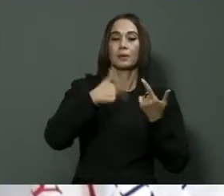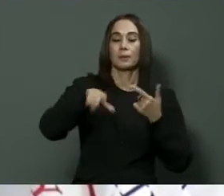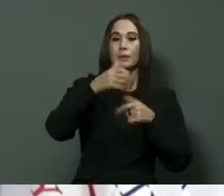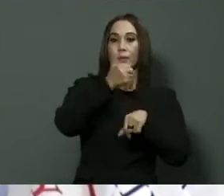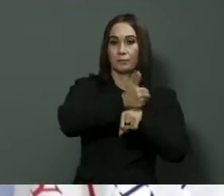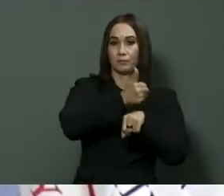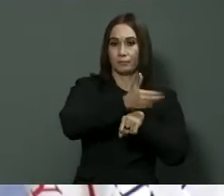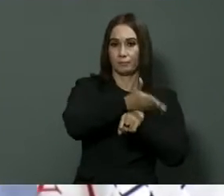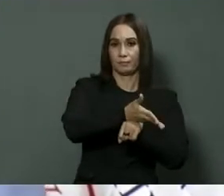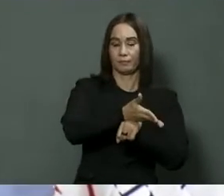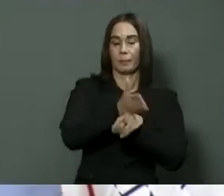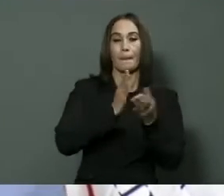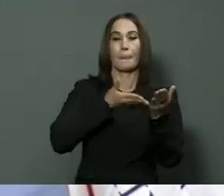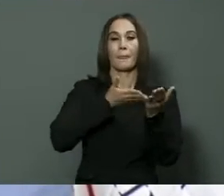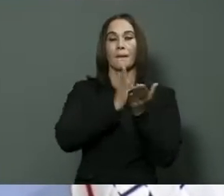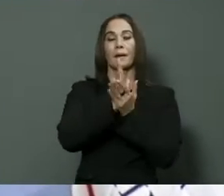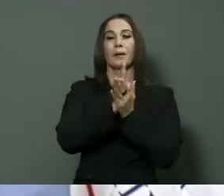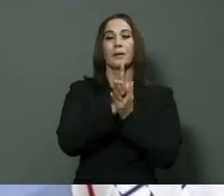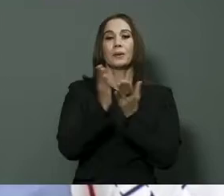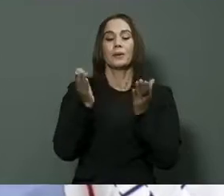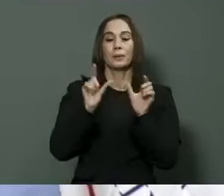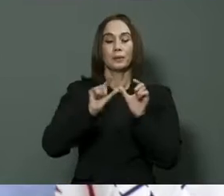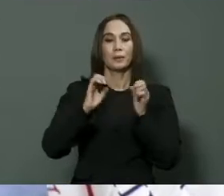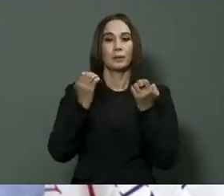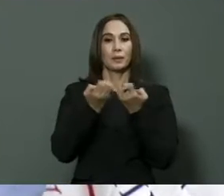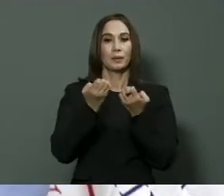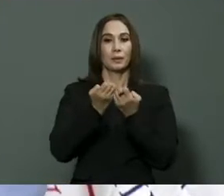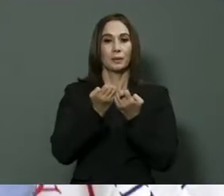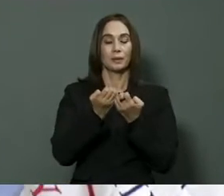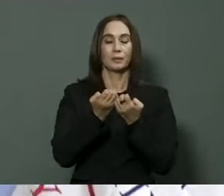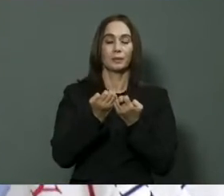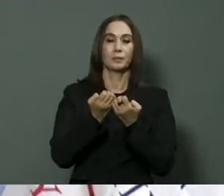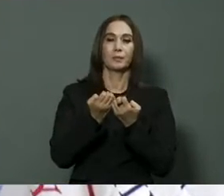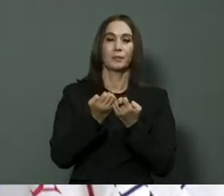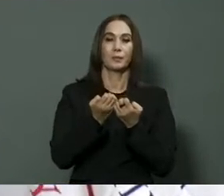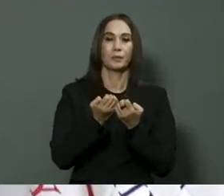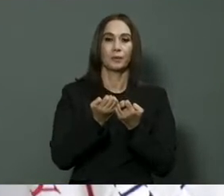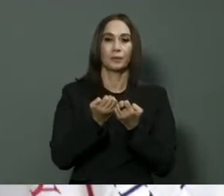intervenir, a través del Gabinete de Políticas